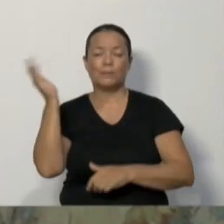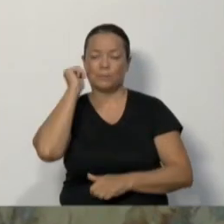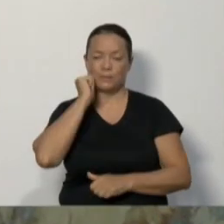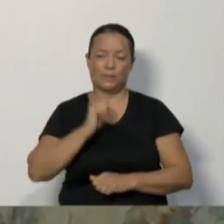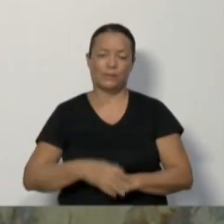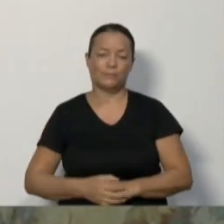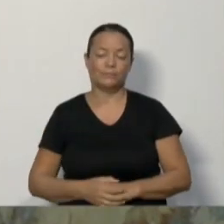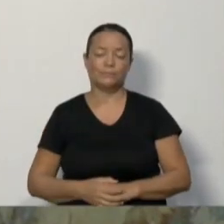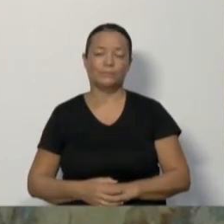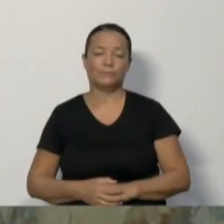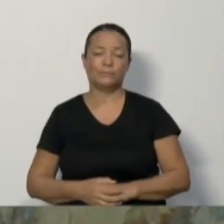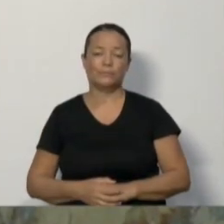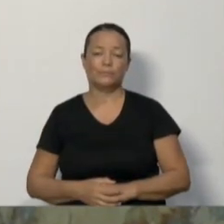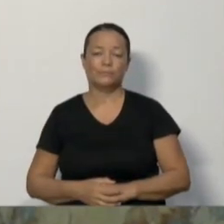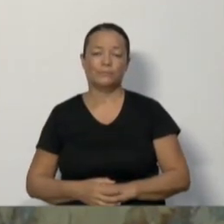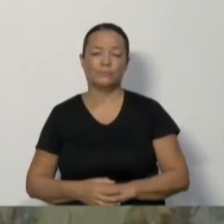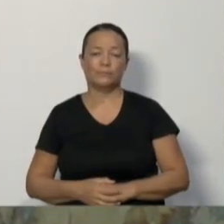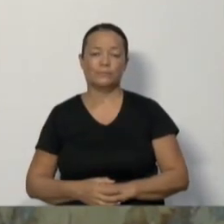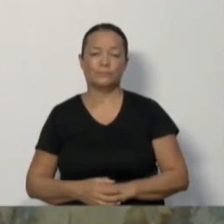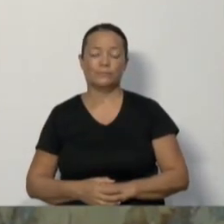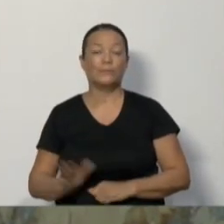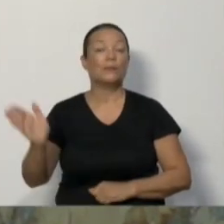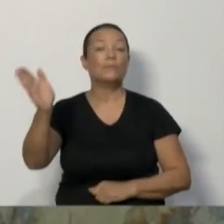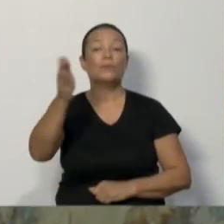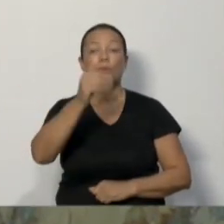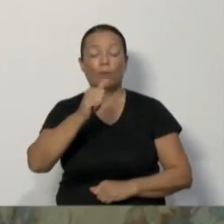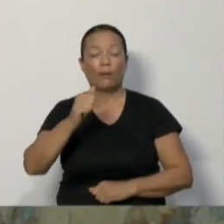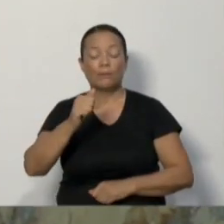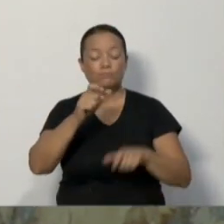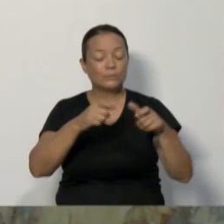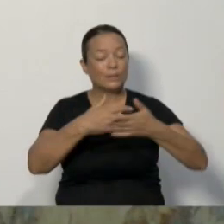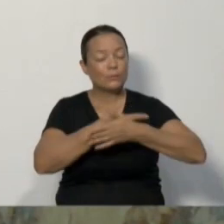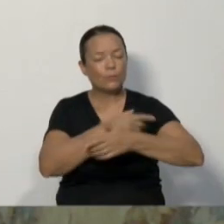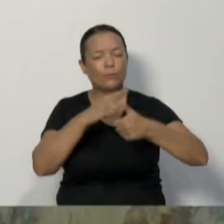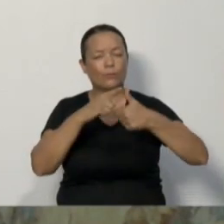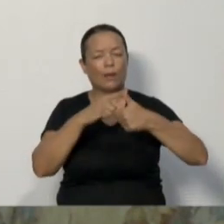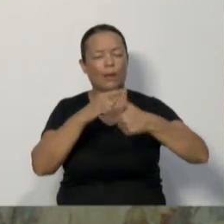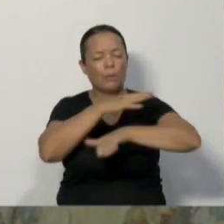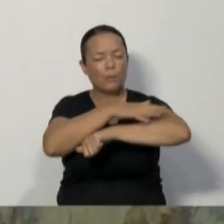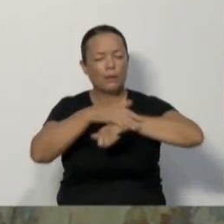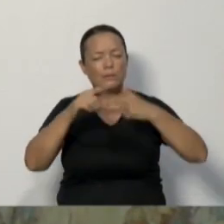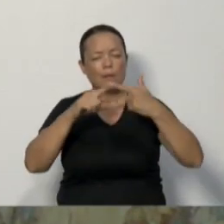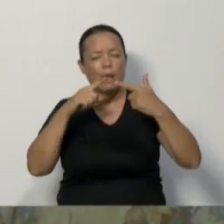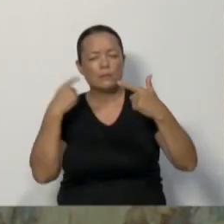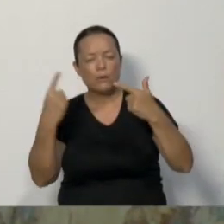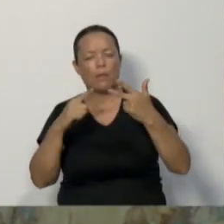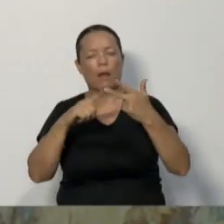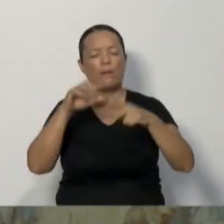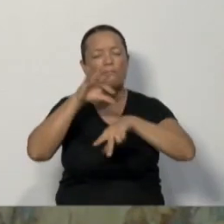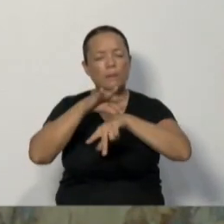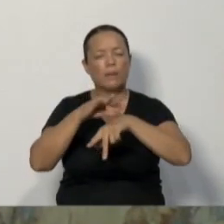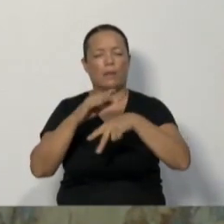Escucha, Señor, nuestra oración. Por todos los que sufren la pobreza, la soledad o